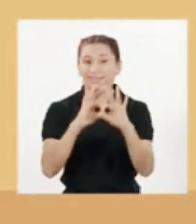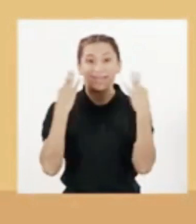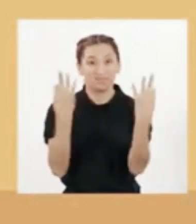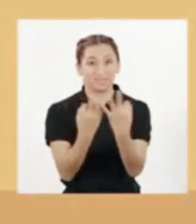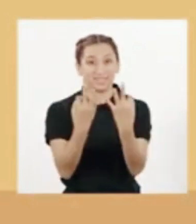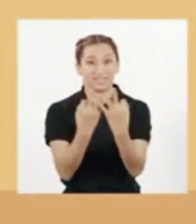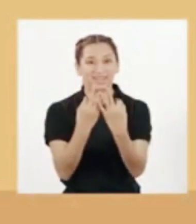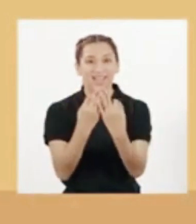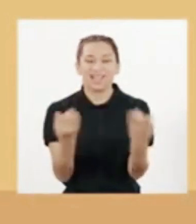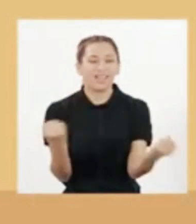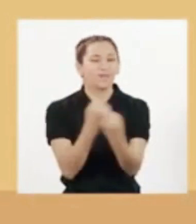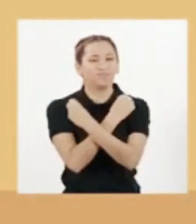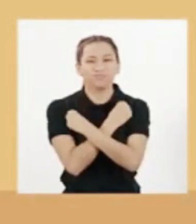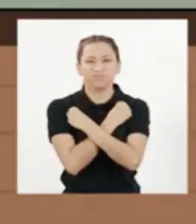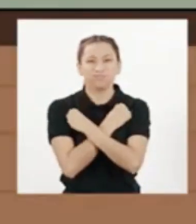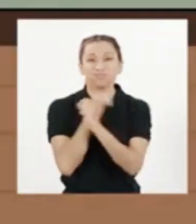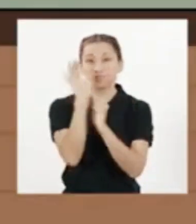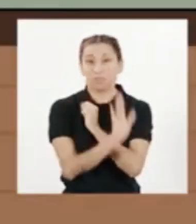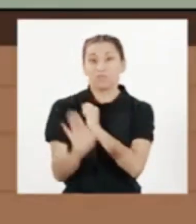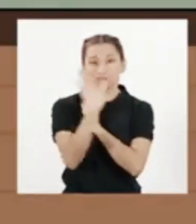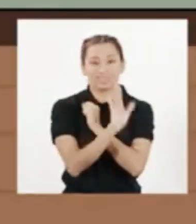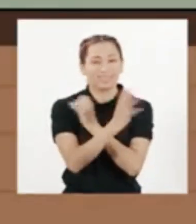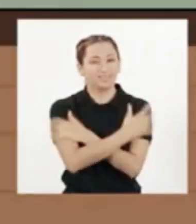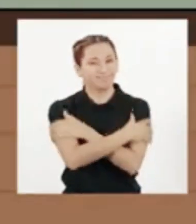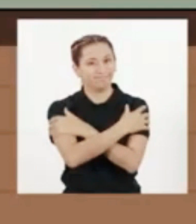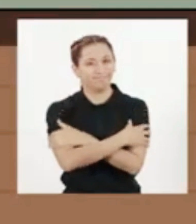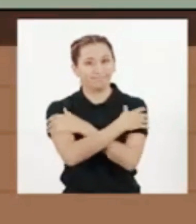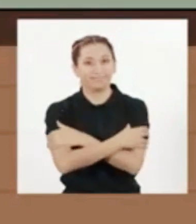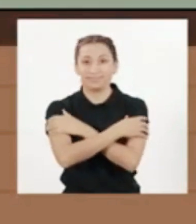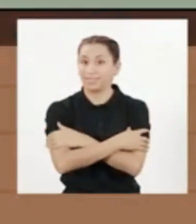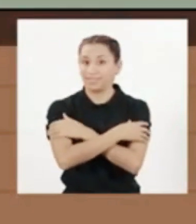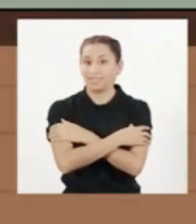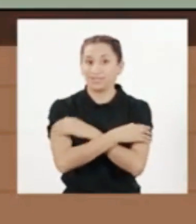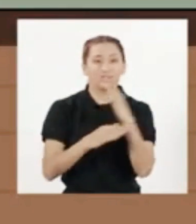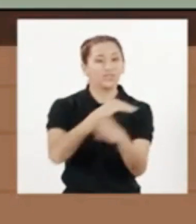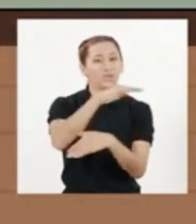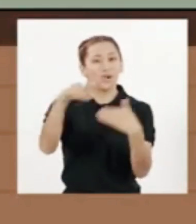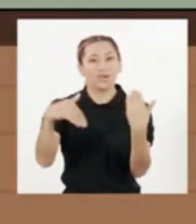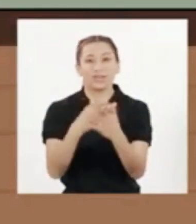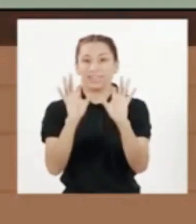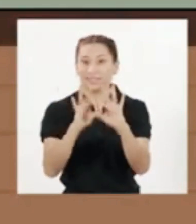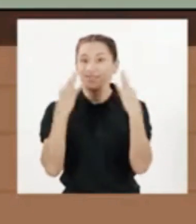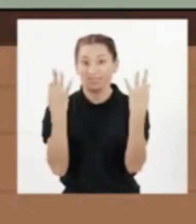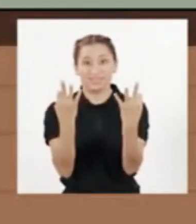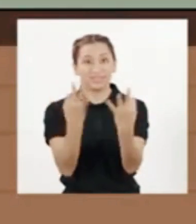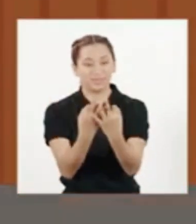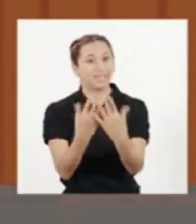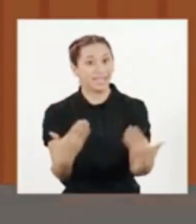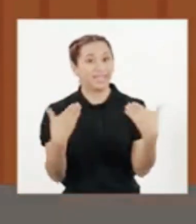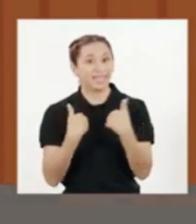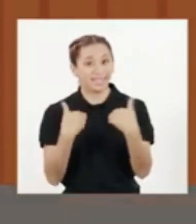las familias se quieren y protegen. En todas las